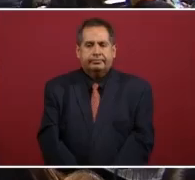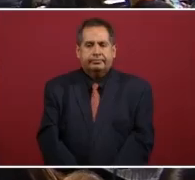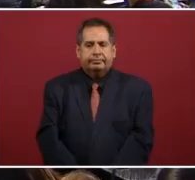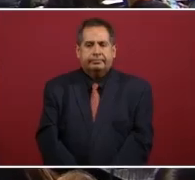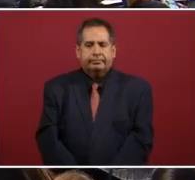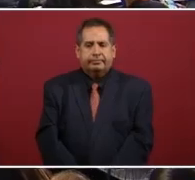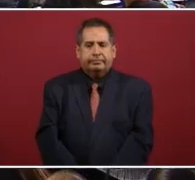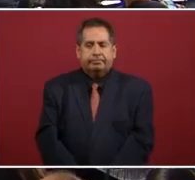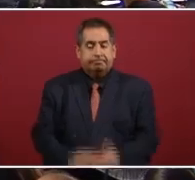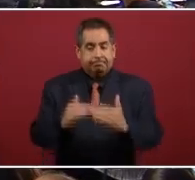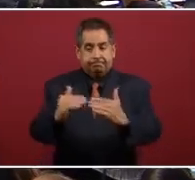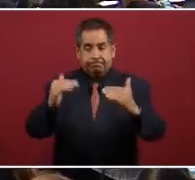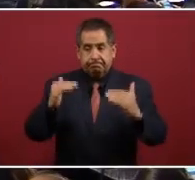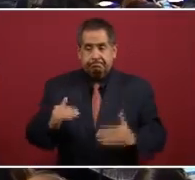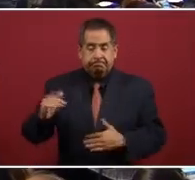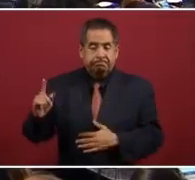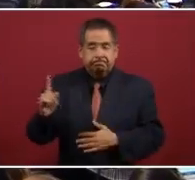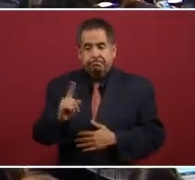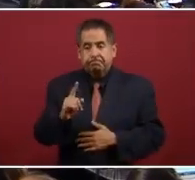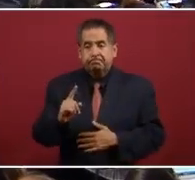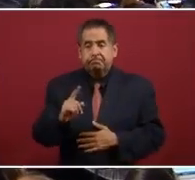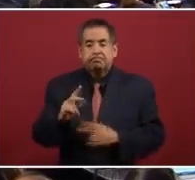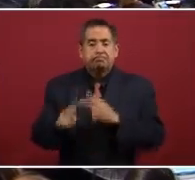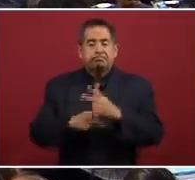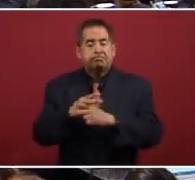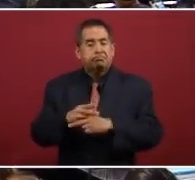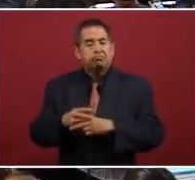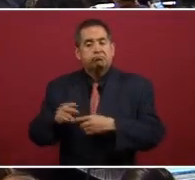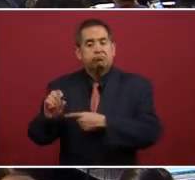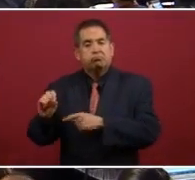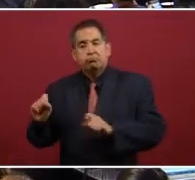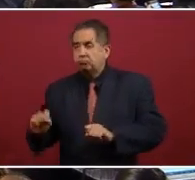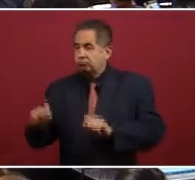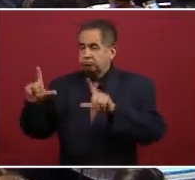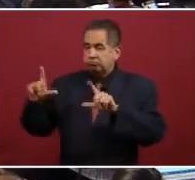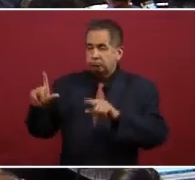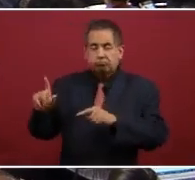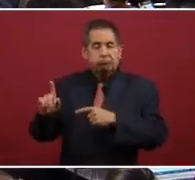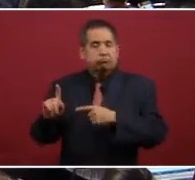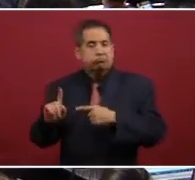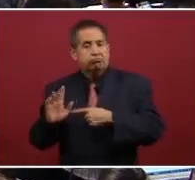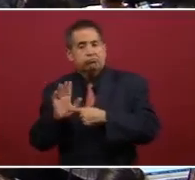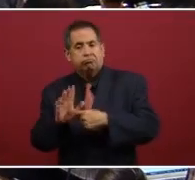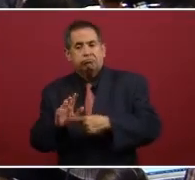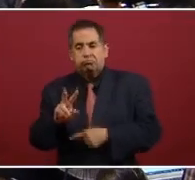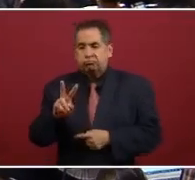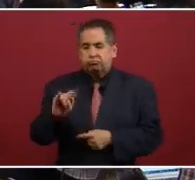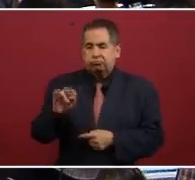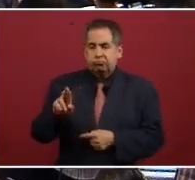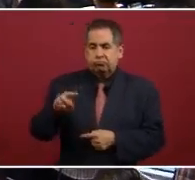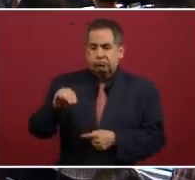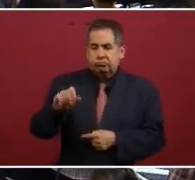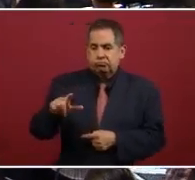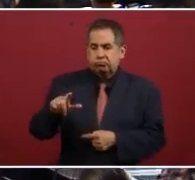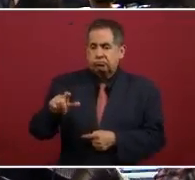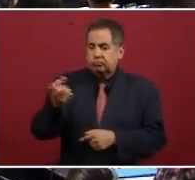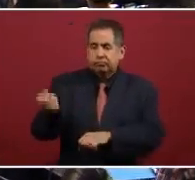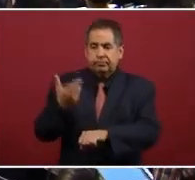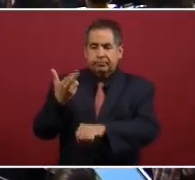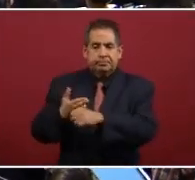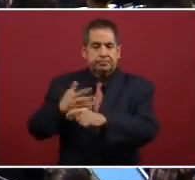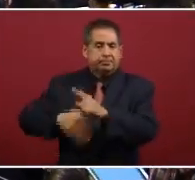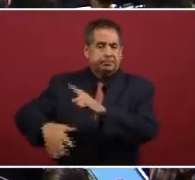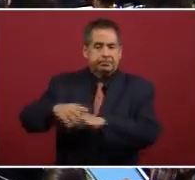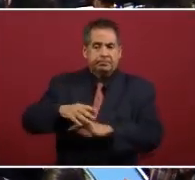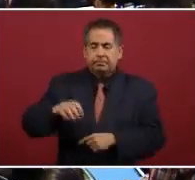A continuación, se realizará la presentación por parte de Víctor Manuel Toledo, secretario de Medio Ambiente